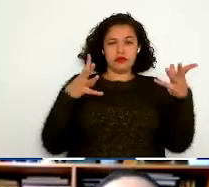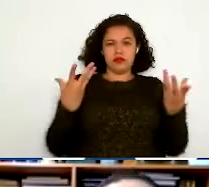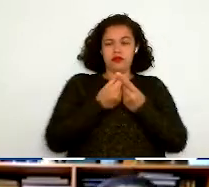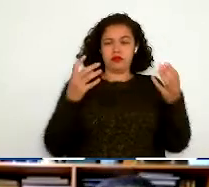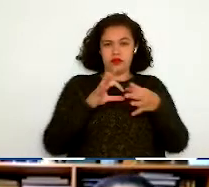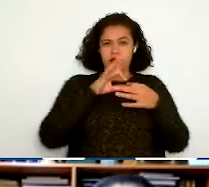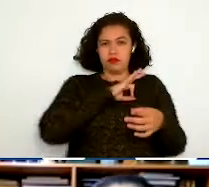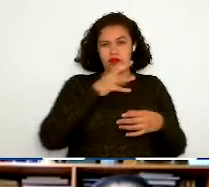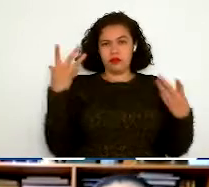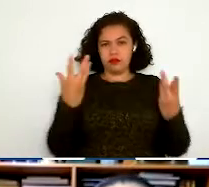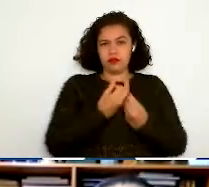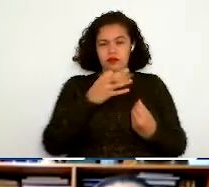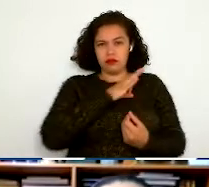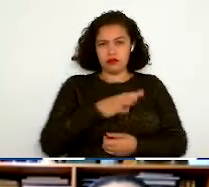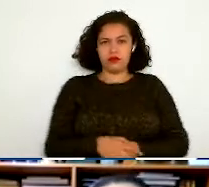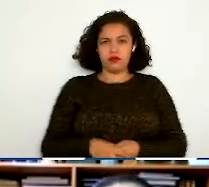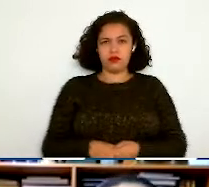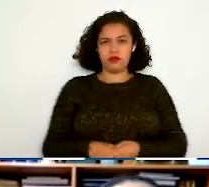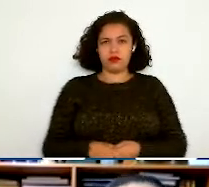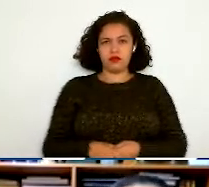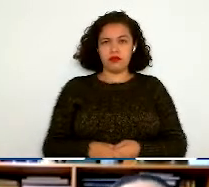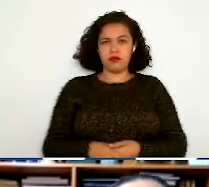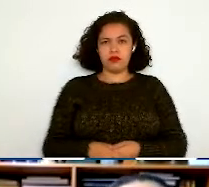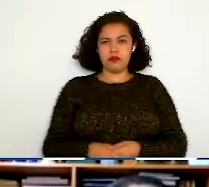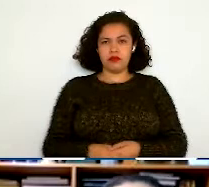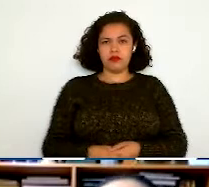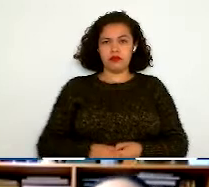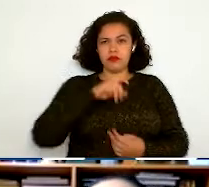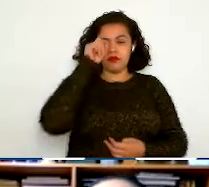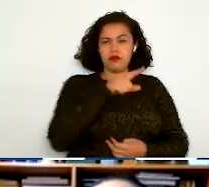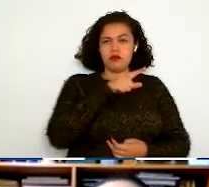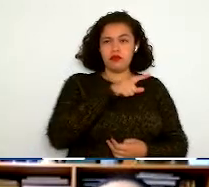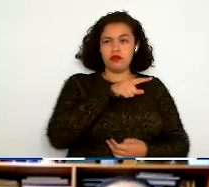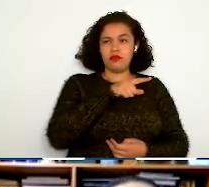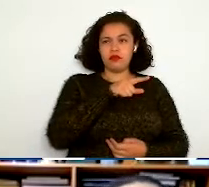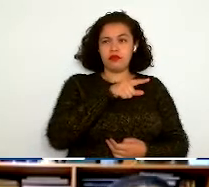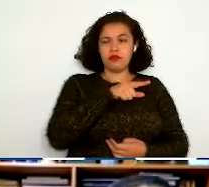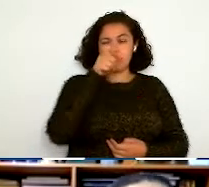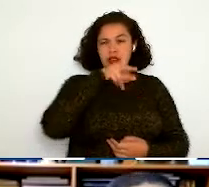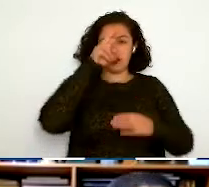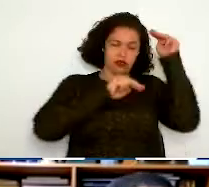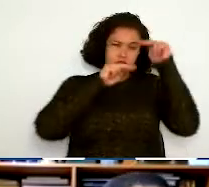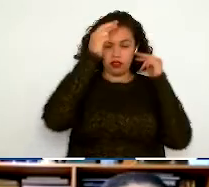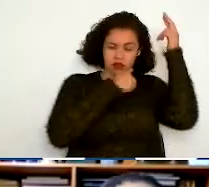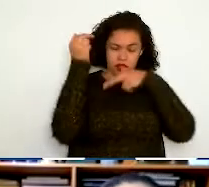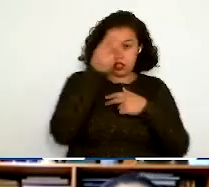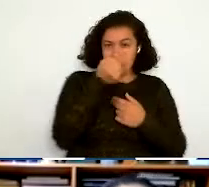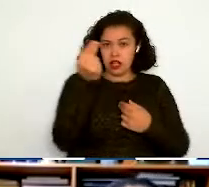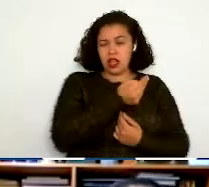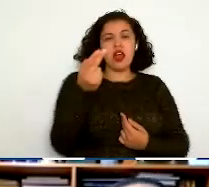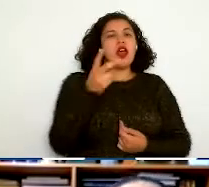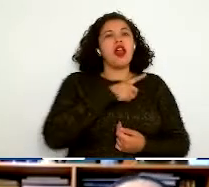se integren. Es decir, así como es benéfico tener estas mediciones necesarias,